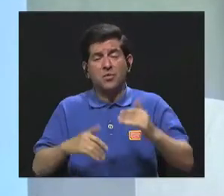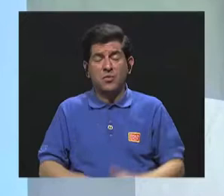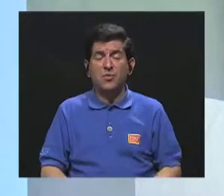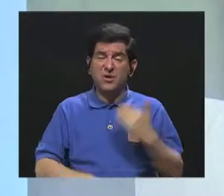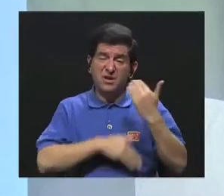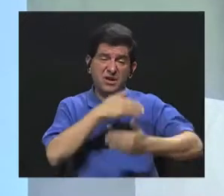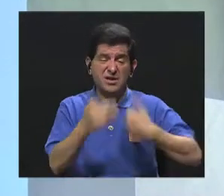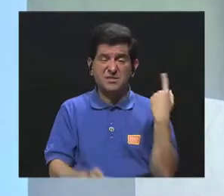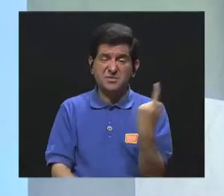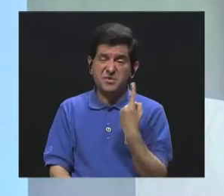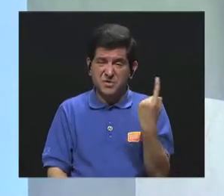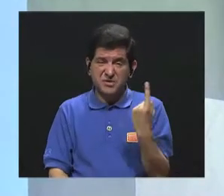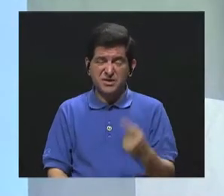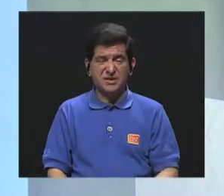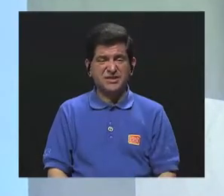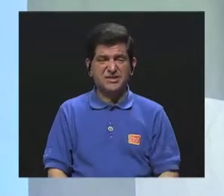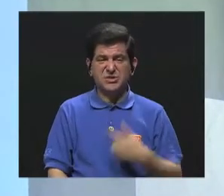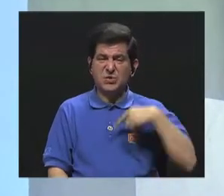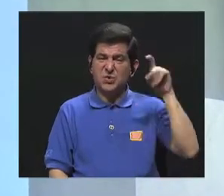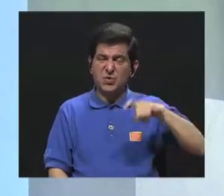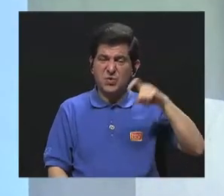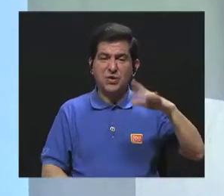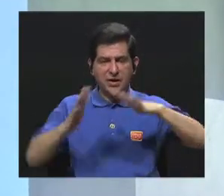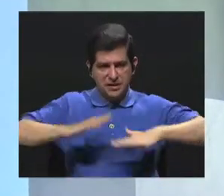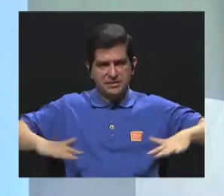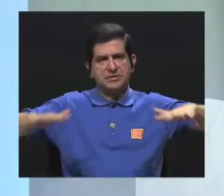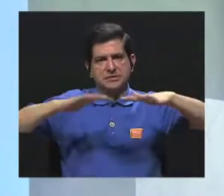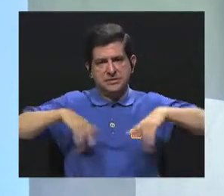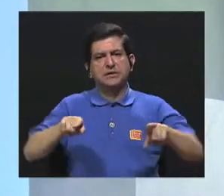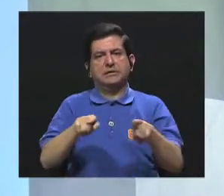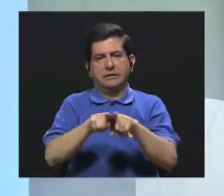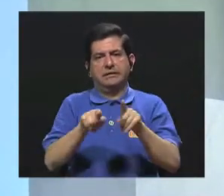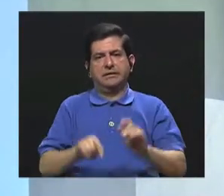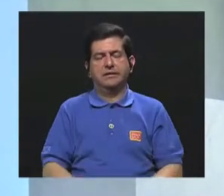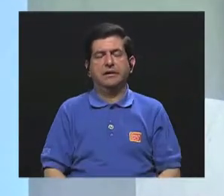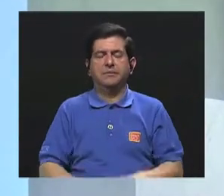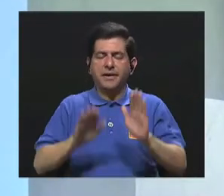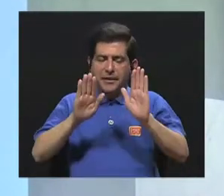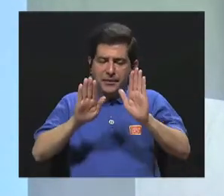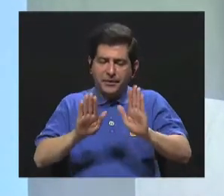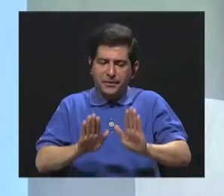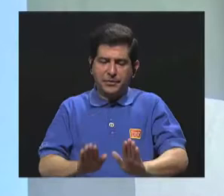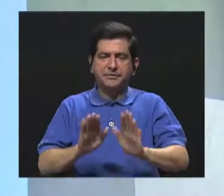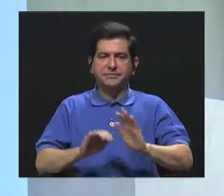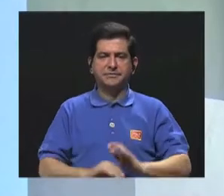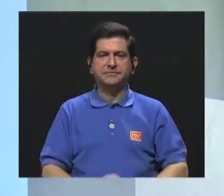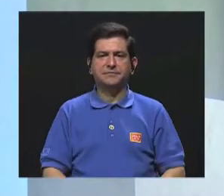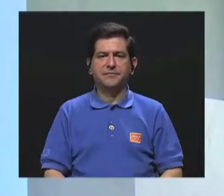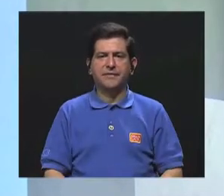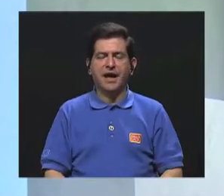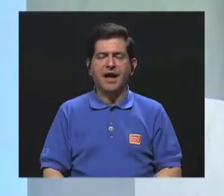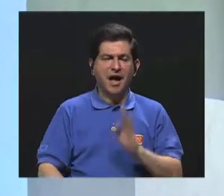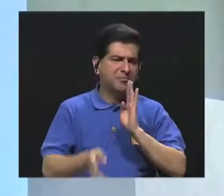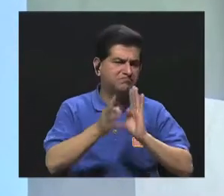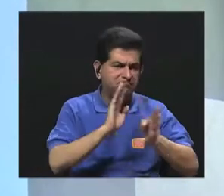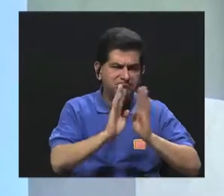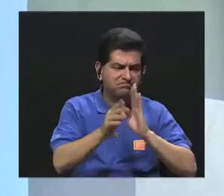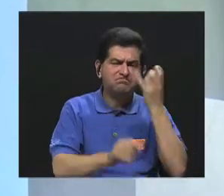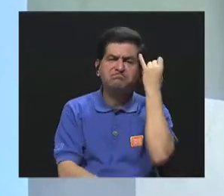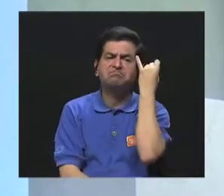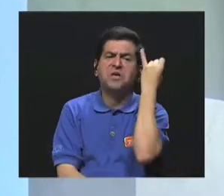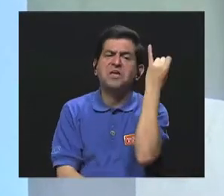largo es como que uno necesita un espacio, ¿verdad? Claro. Para reposar, y entonces ahí como que empezamos a conversar y surgió la